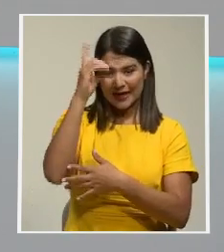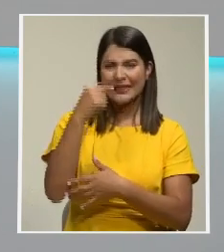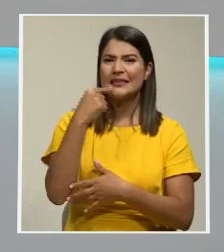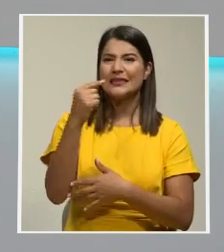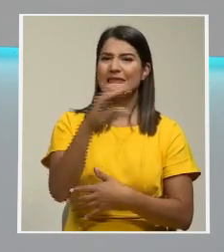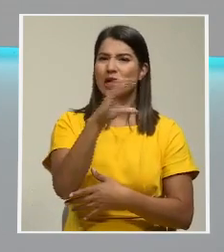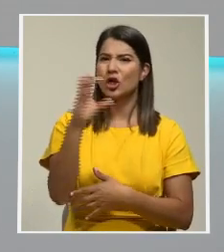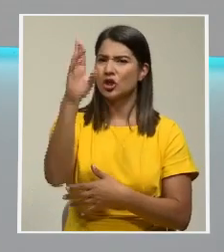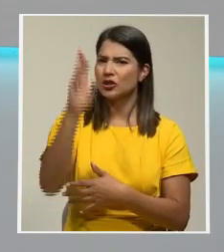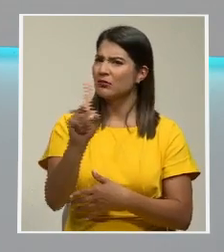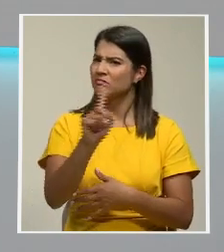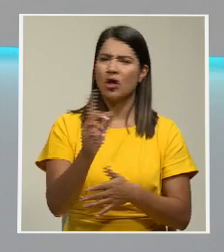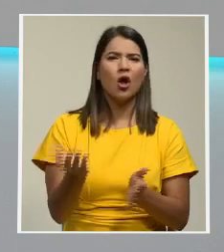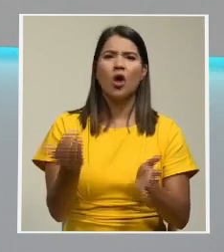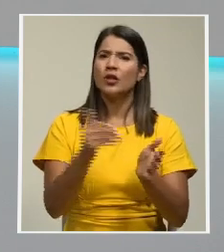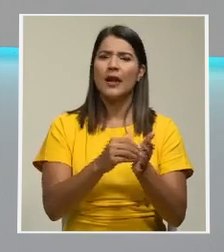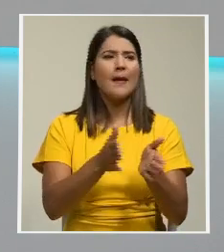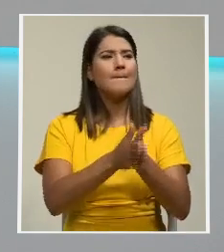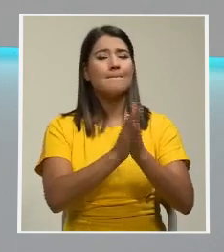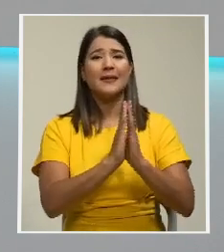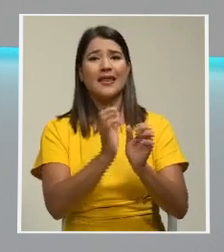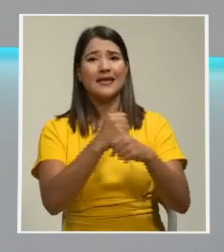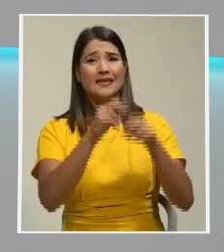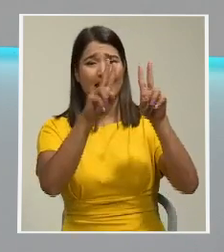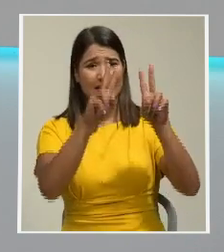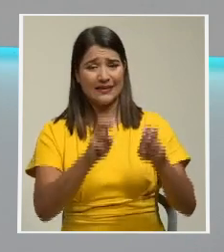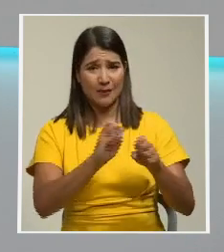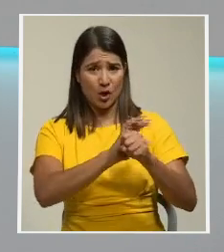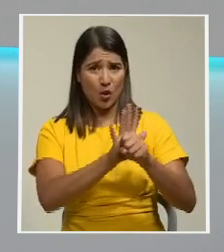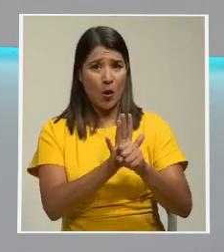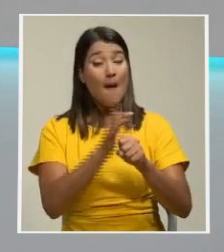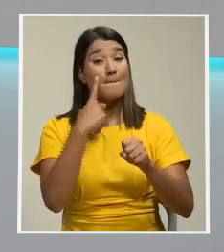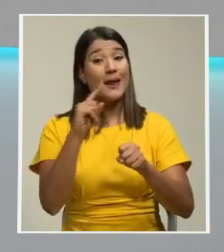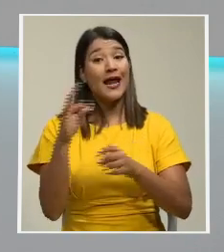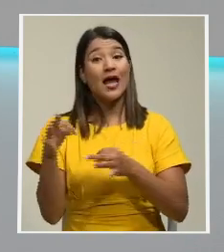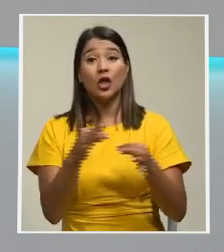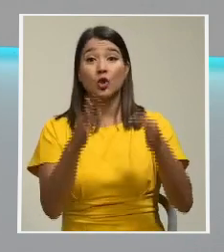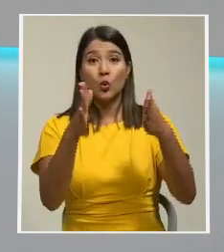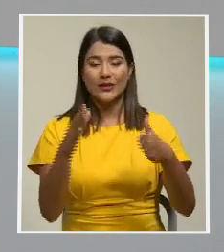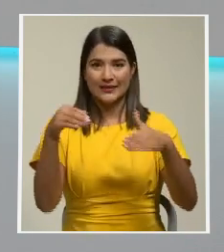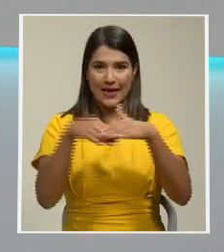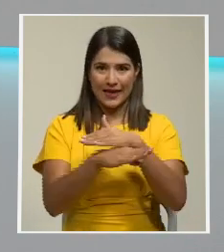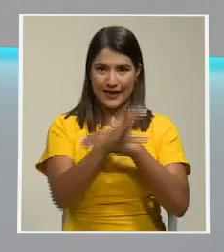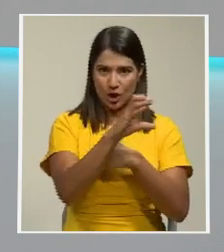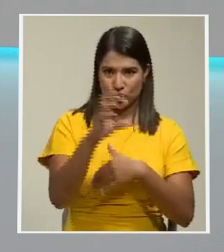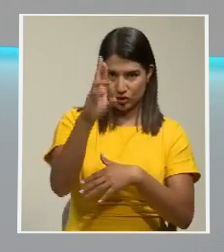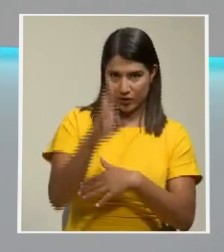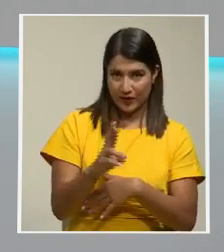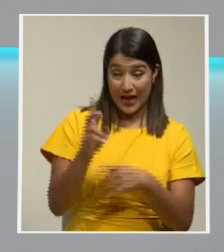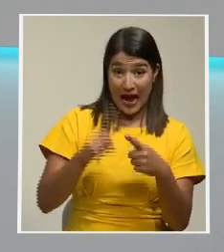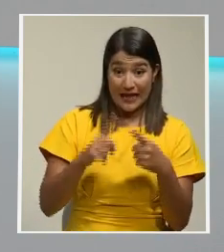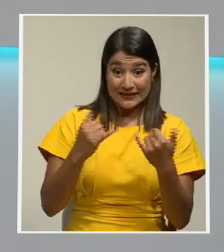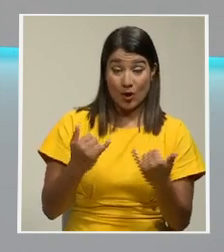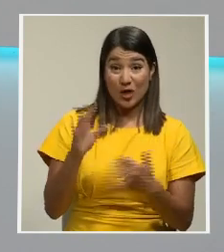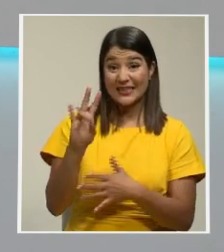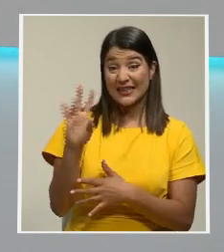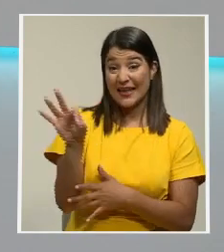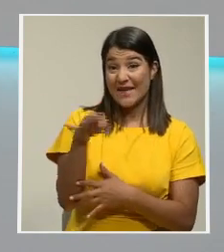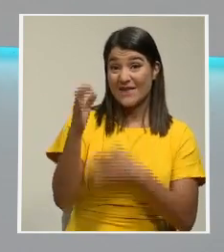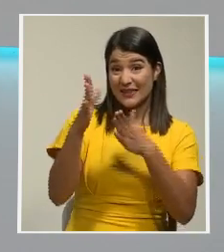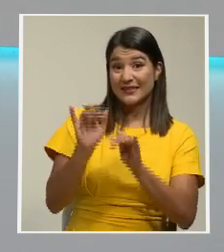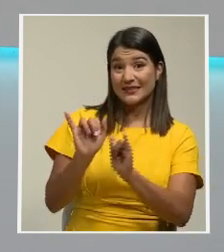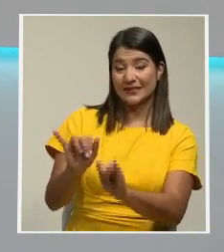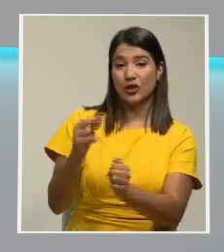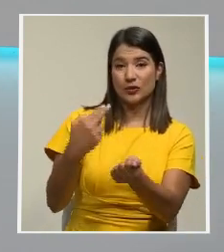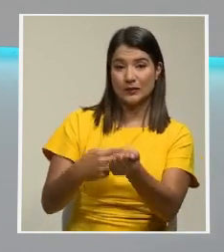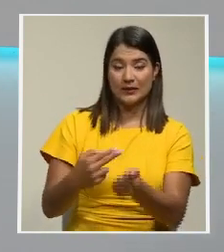país vuelva a pedir la prueba de COVID-19 a los turistas para ingresar al país. Por el momento, 7 franceses se encuentran